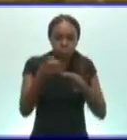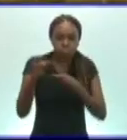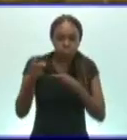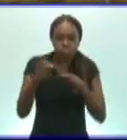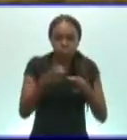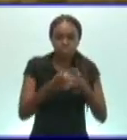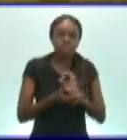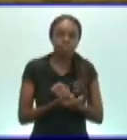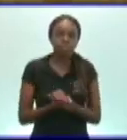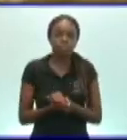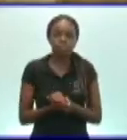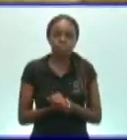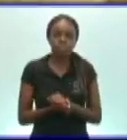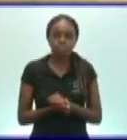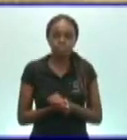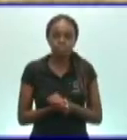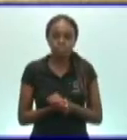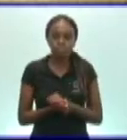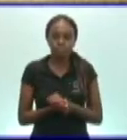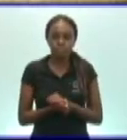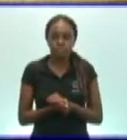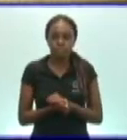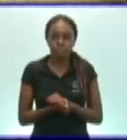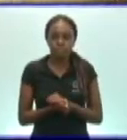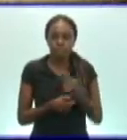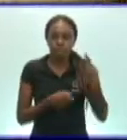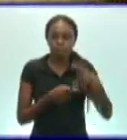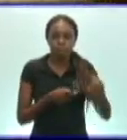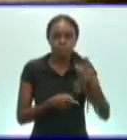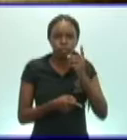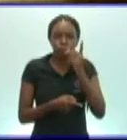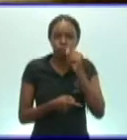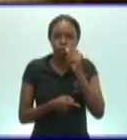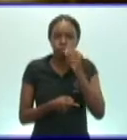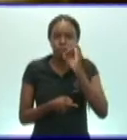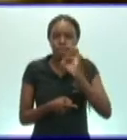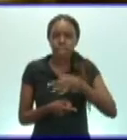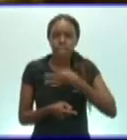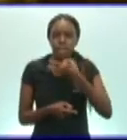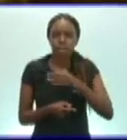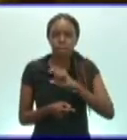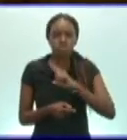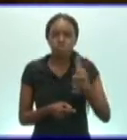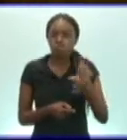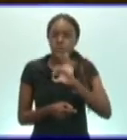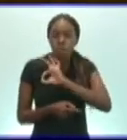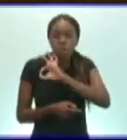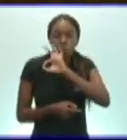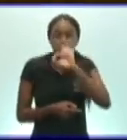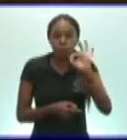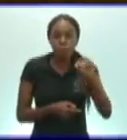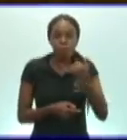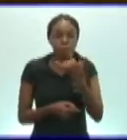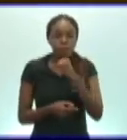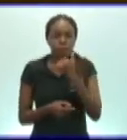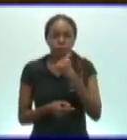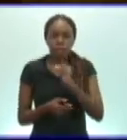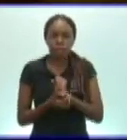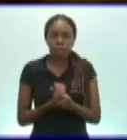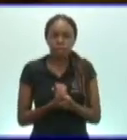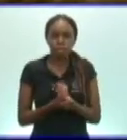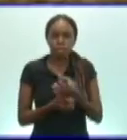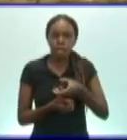puntería. Asegura el patriota Fernando Figueredo que nunca se le vio fumar y que jamás alzó una